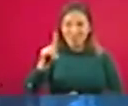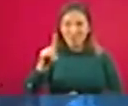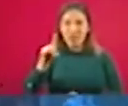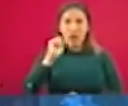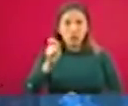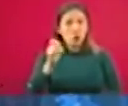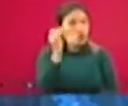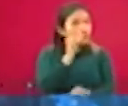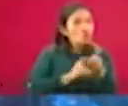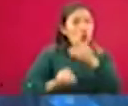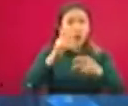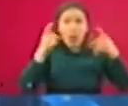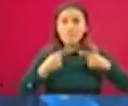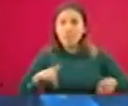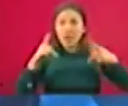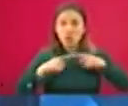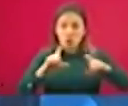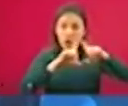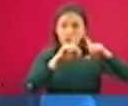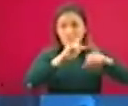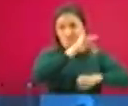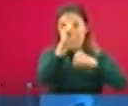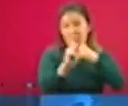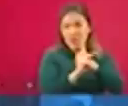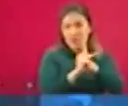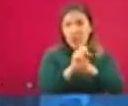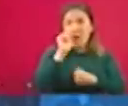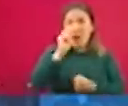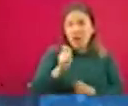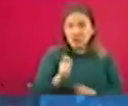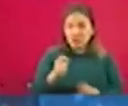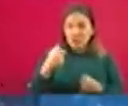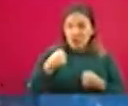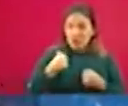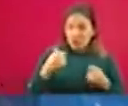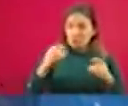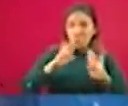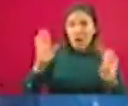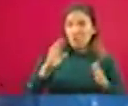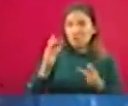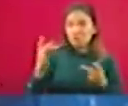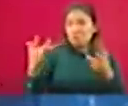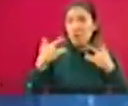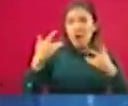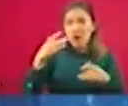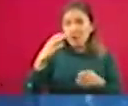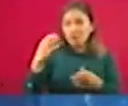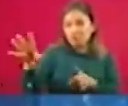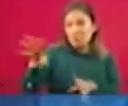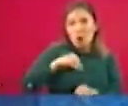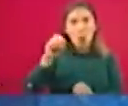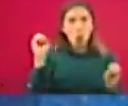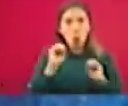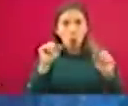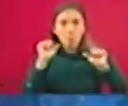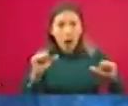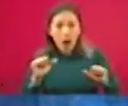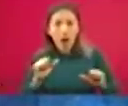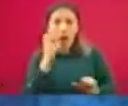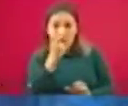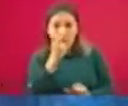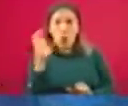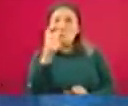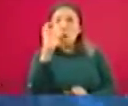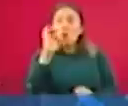No sé quién diga eso, pero te lo explico lo que ocurre. Lo que mandan es precisamente un concentrado numérico